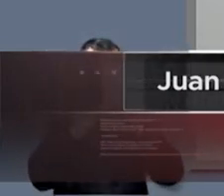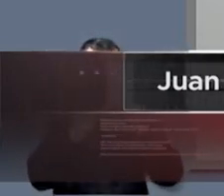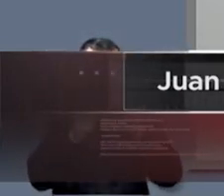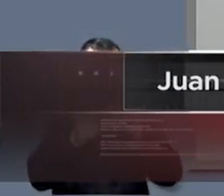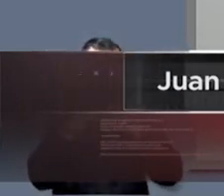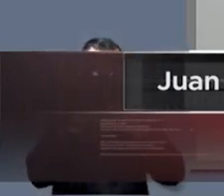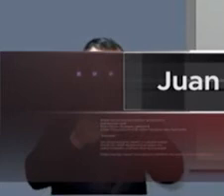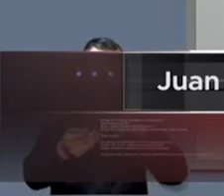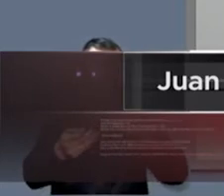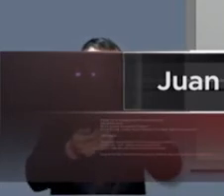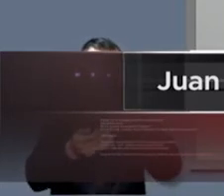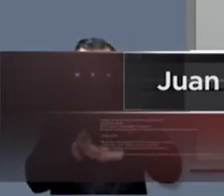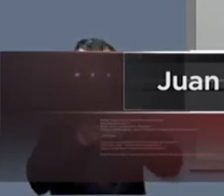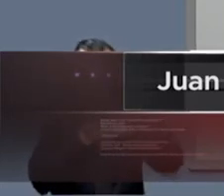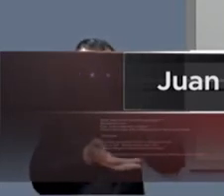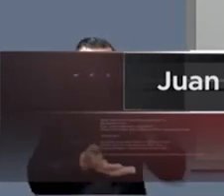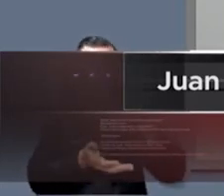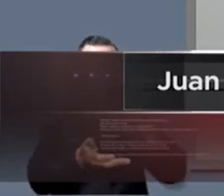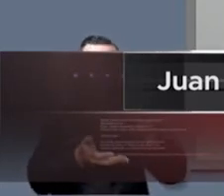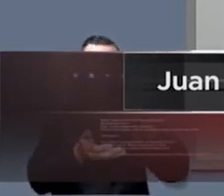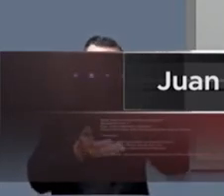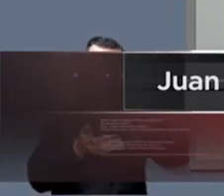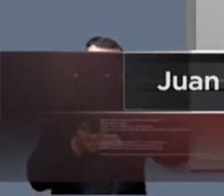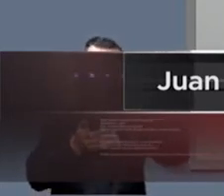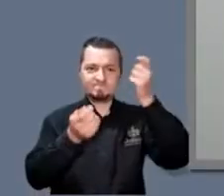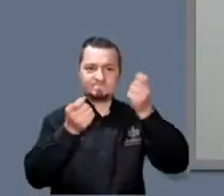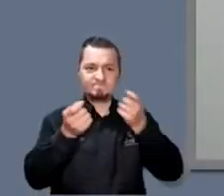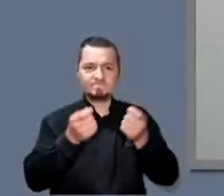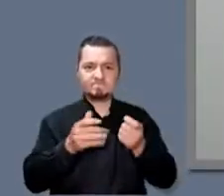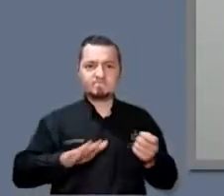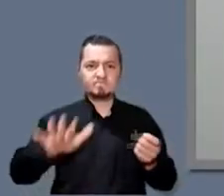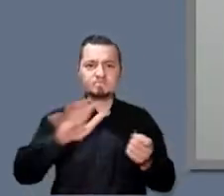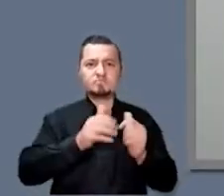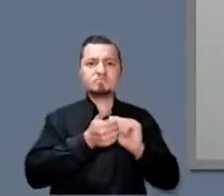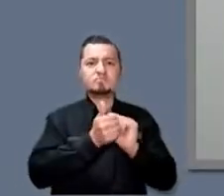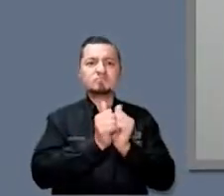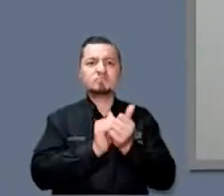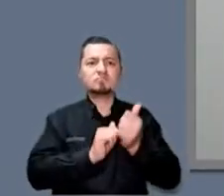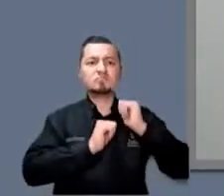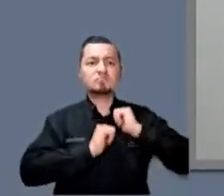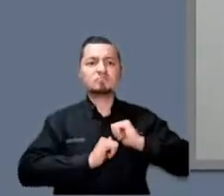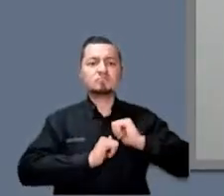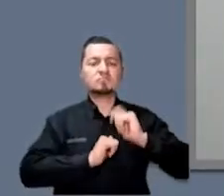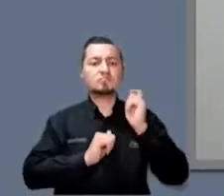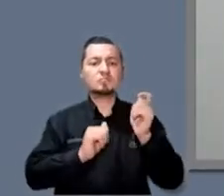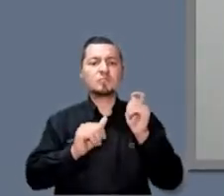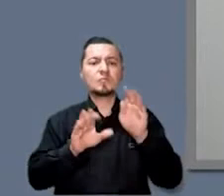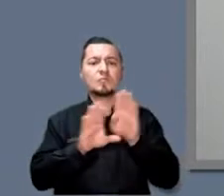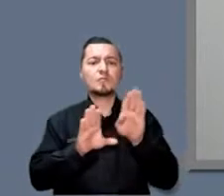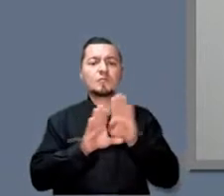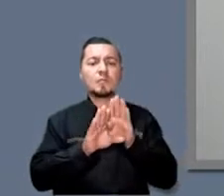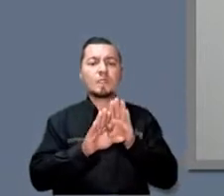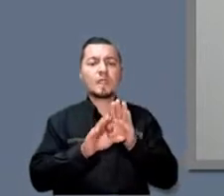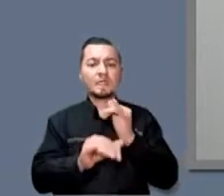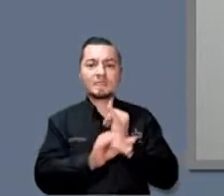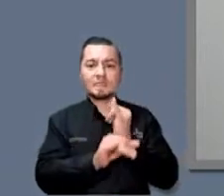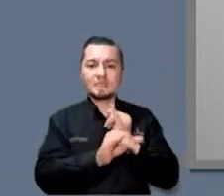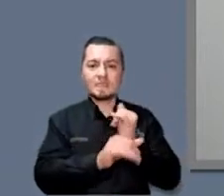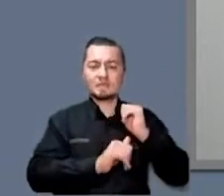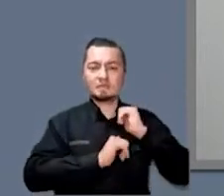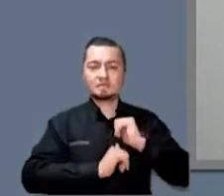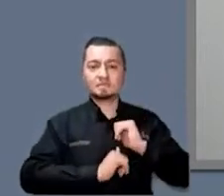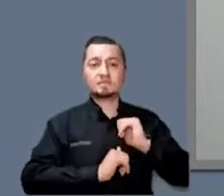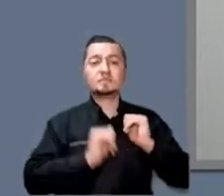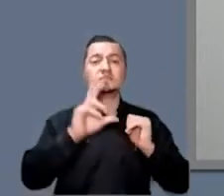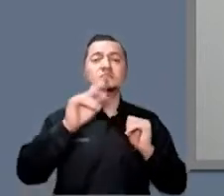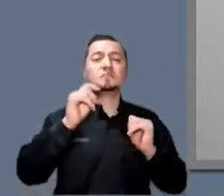y la capacidad de generar un expediente electrónico para que no importa a qué centro de